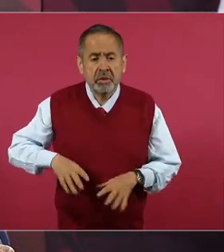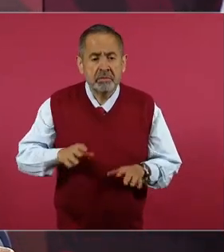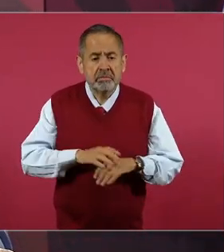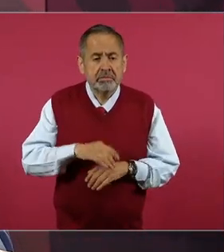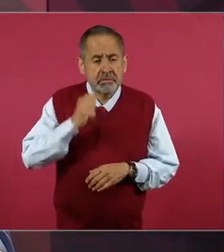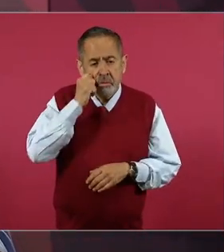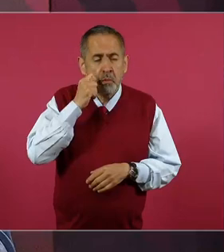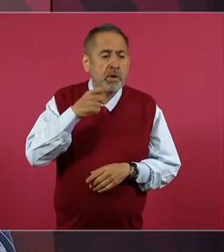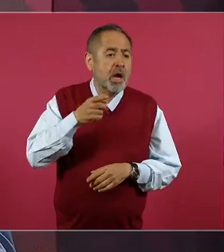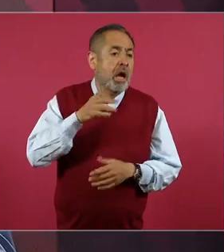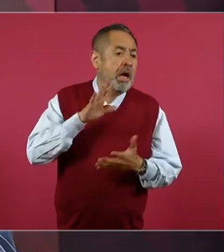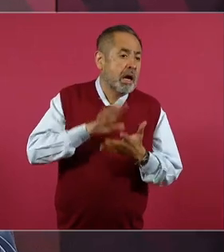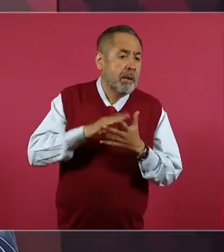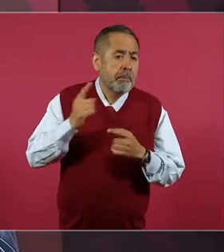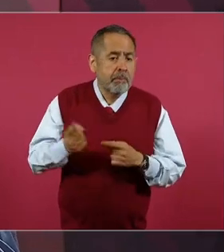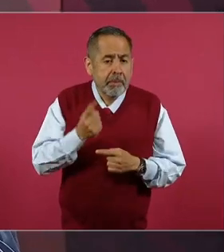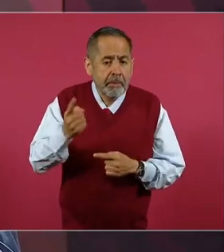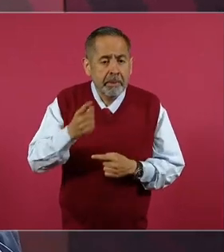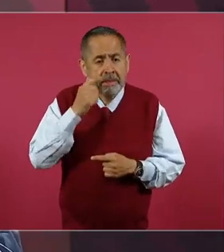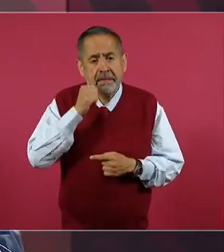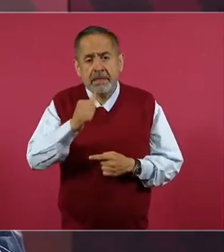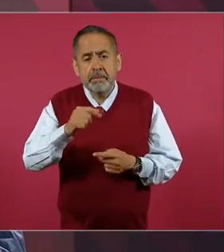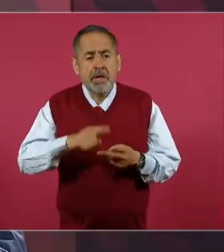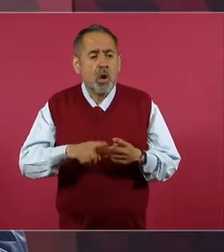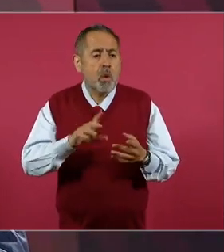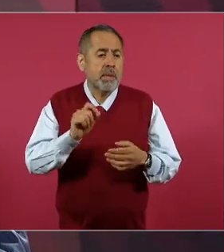independientemente del tiempo que